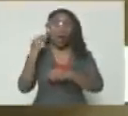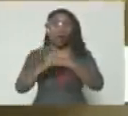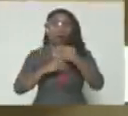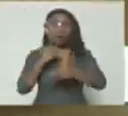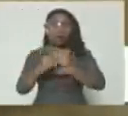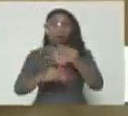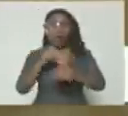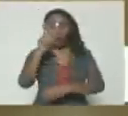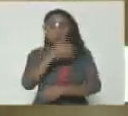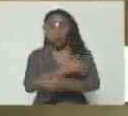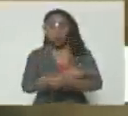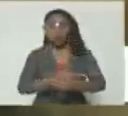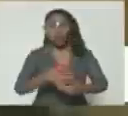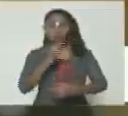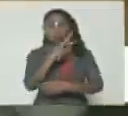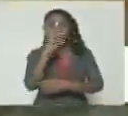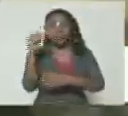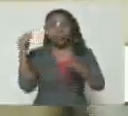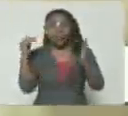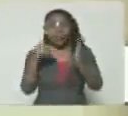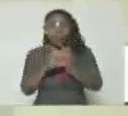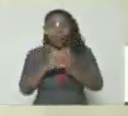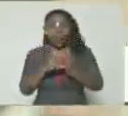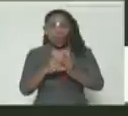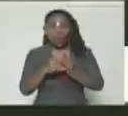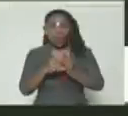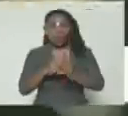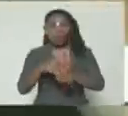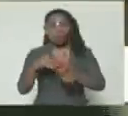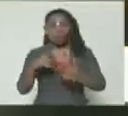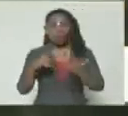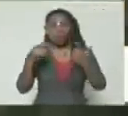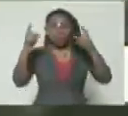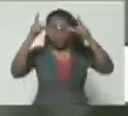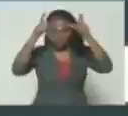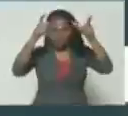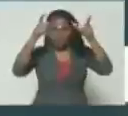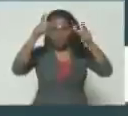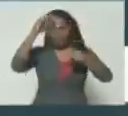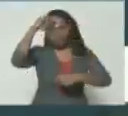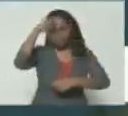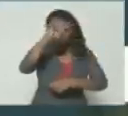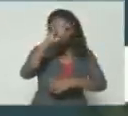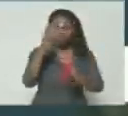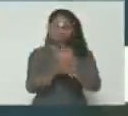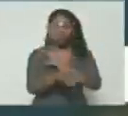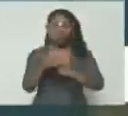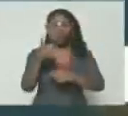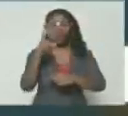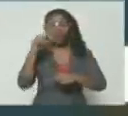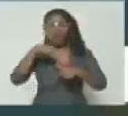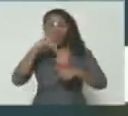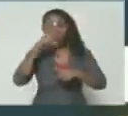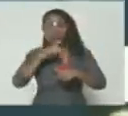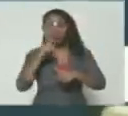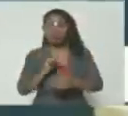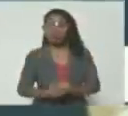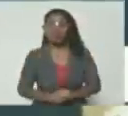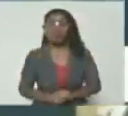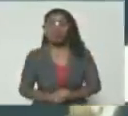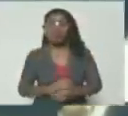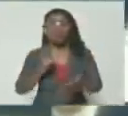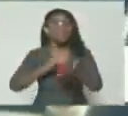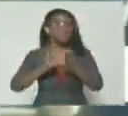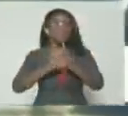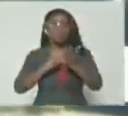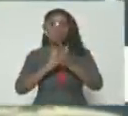entre 1.400.000 reses a 2.200.000 reses al año. Esto significa que tenemos